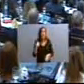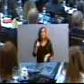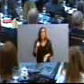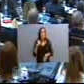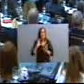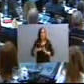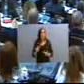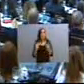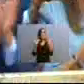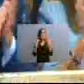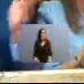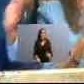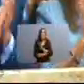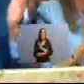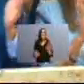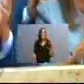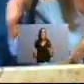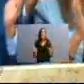parte.